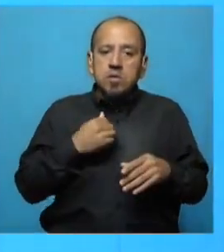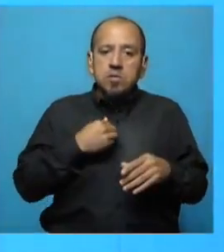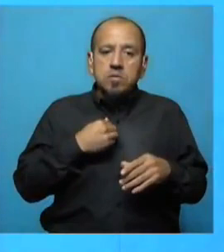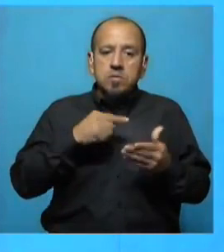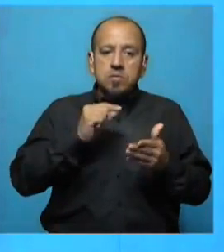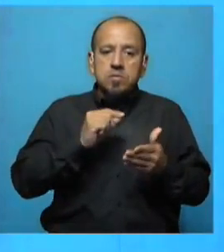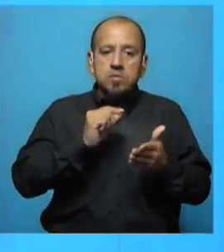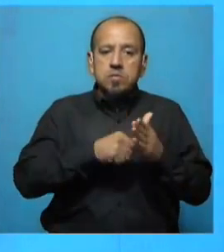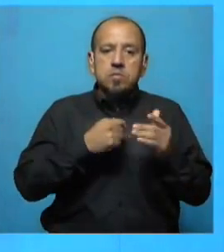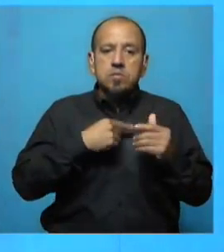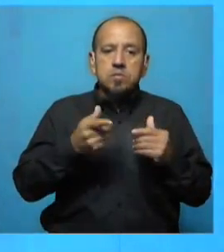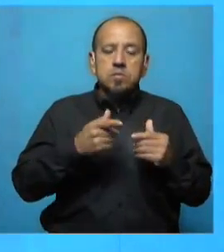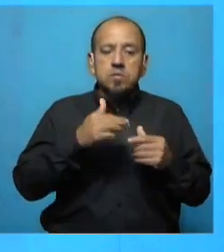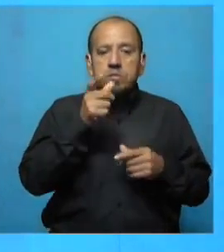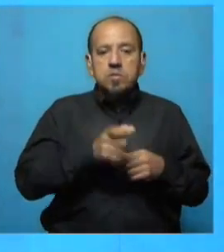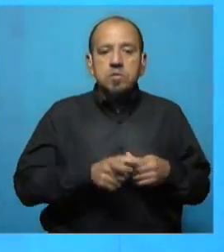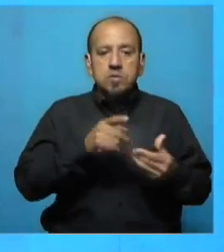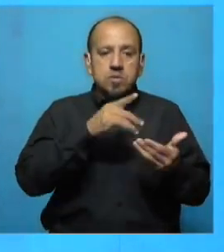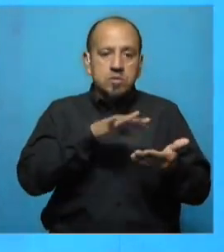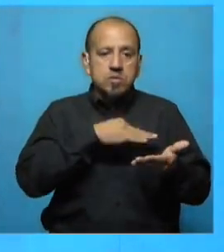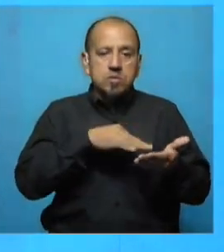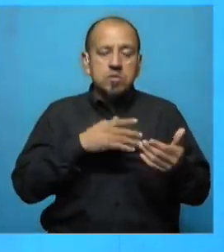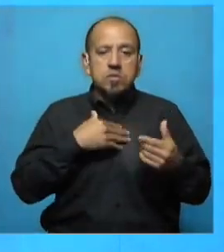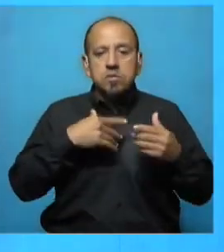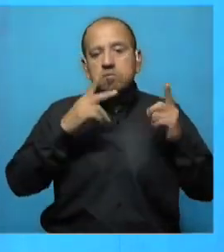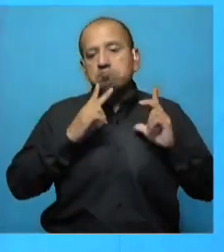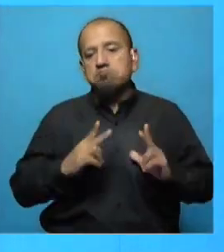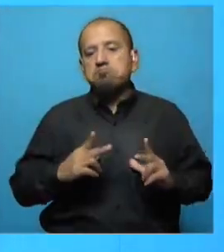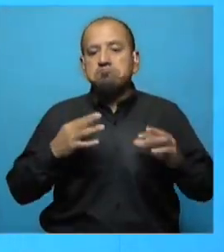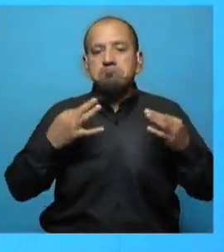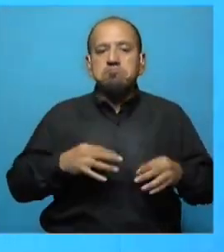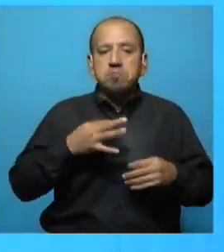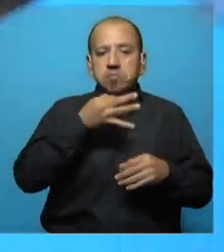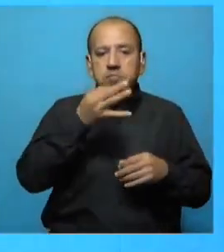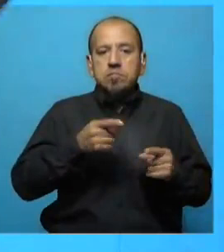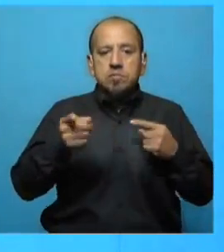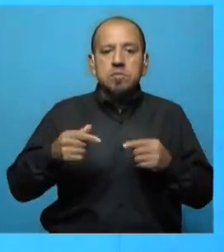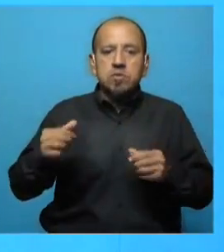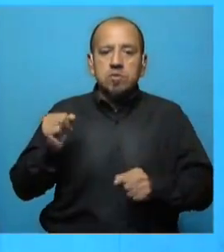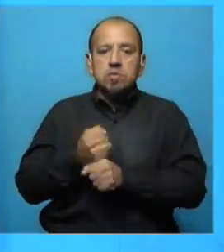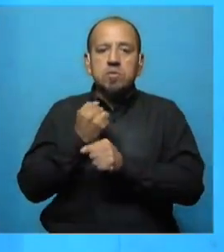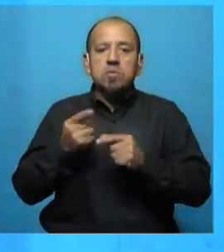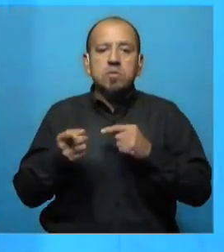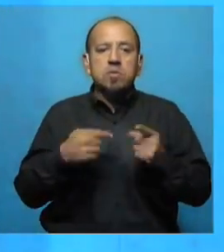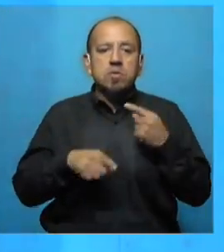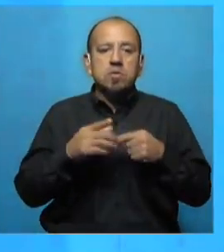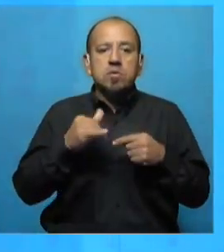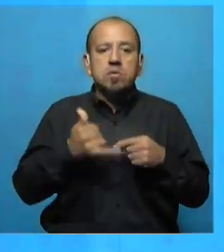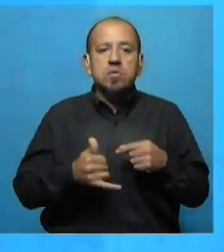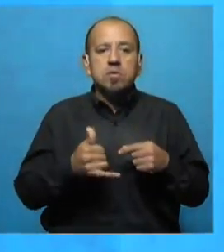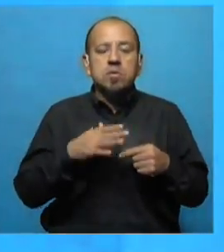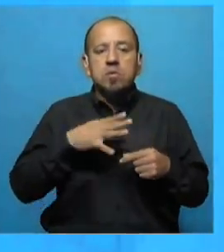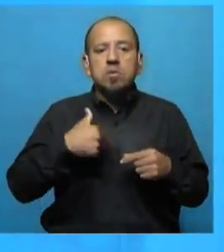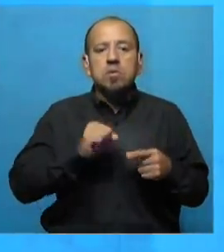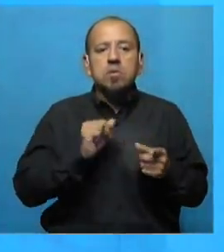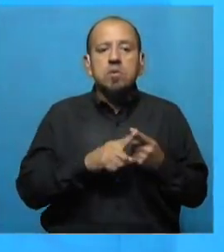contratando a mí no a una persona que sepa leer y que y que se vista bien en cámara y que sepa decir estos son los premios y esto tal cosa No loco tenés que tener algo más